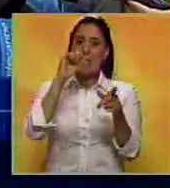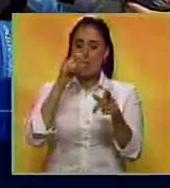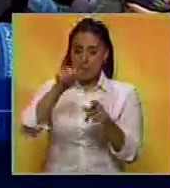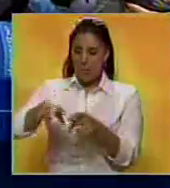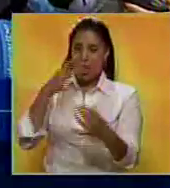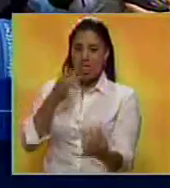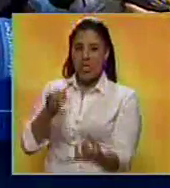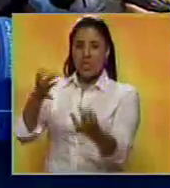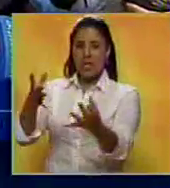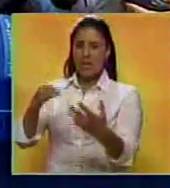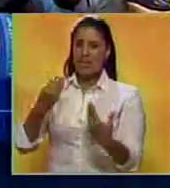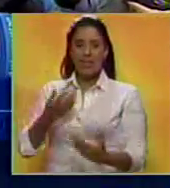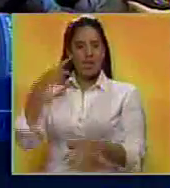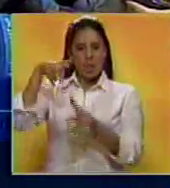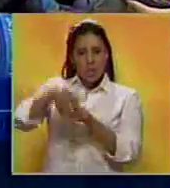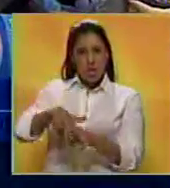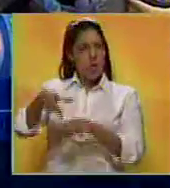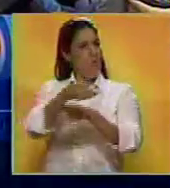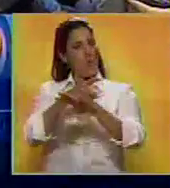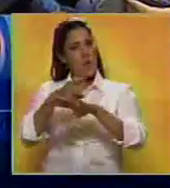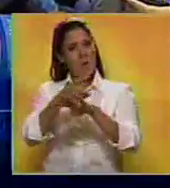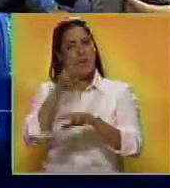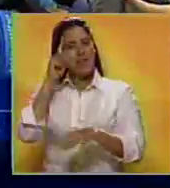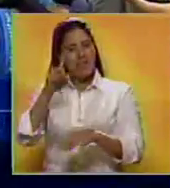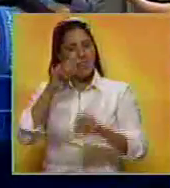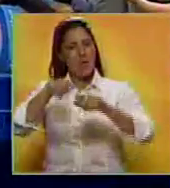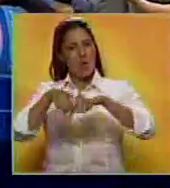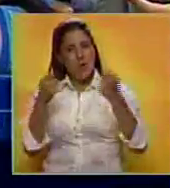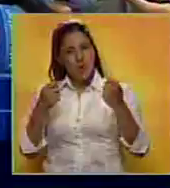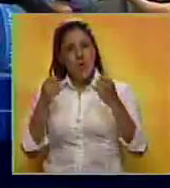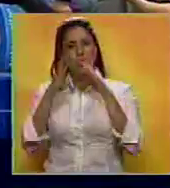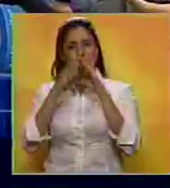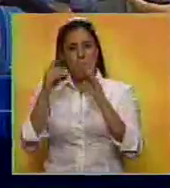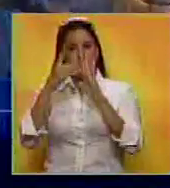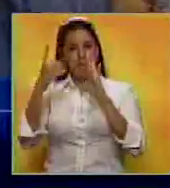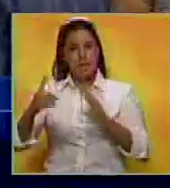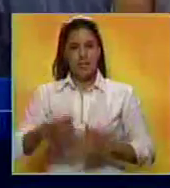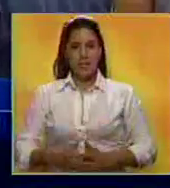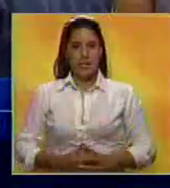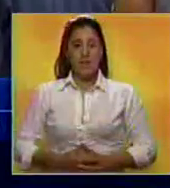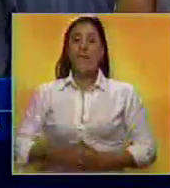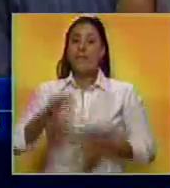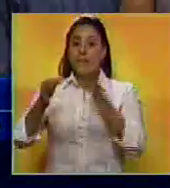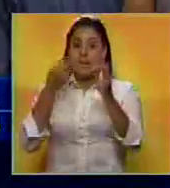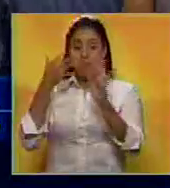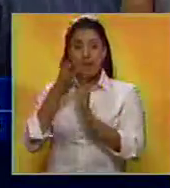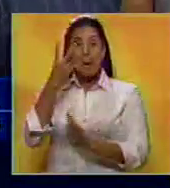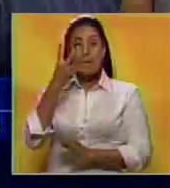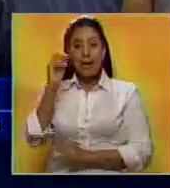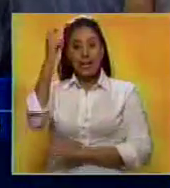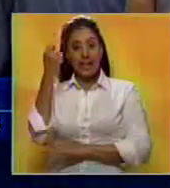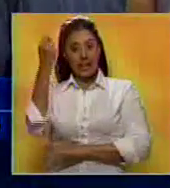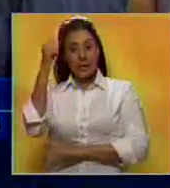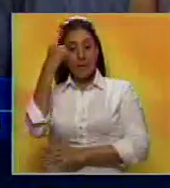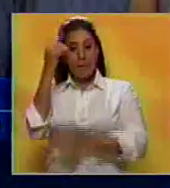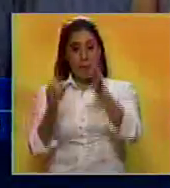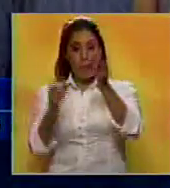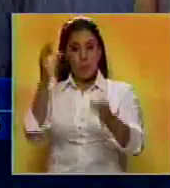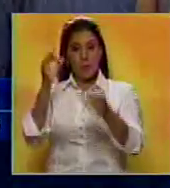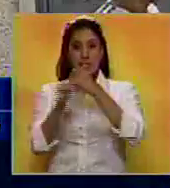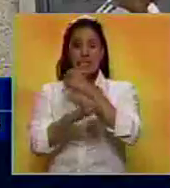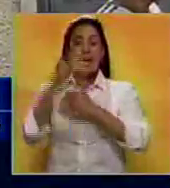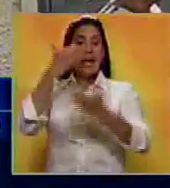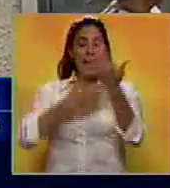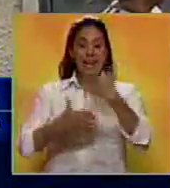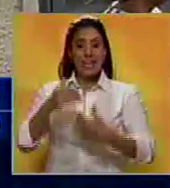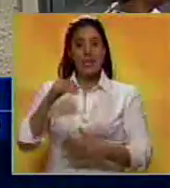que hoy está siendo humillado por un gobierno que les está quitando sus derechos. Se conoció que de los 20 diputados de Primero Justicia